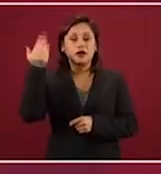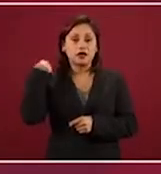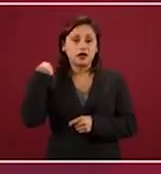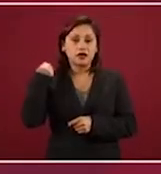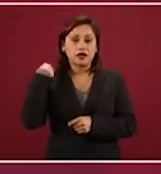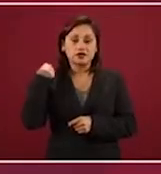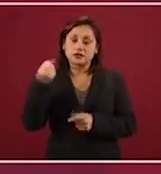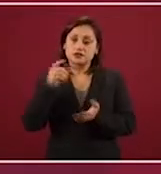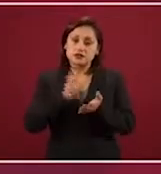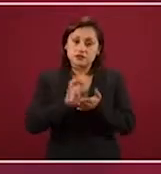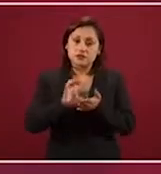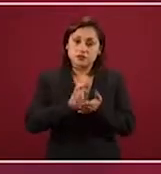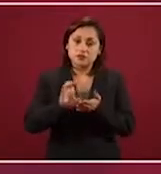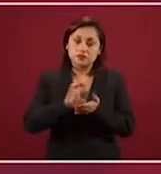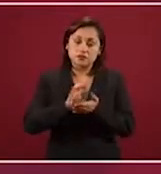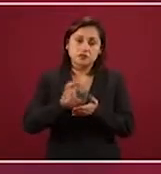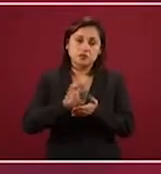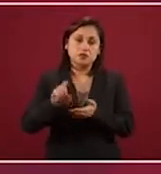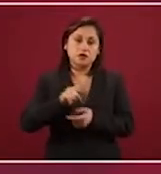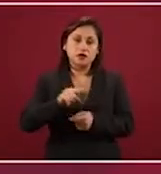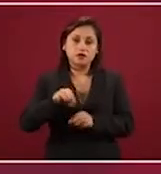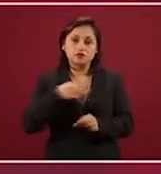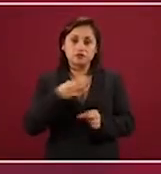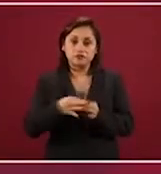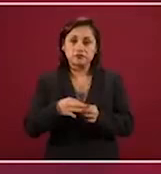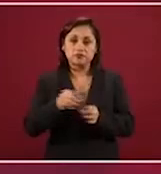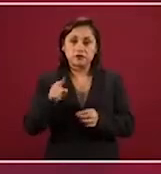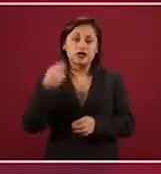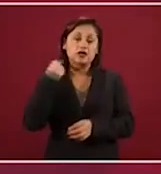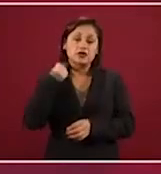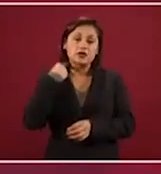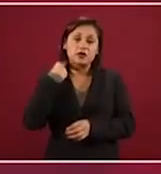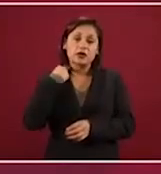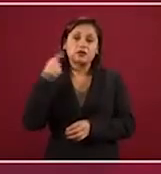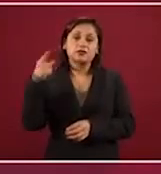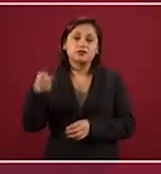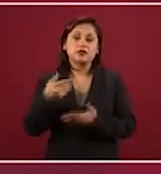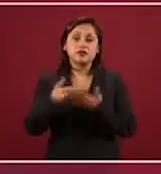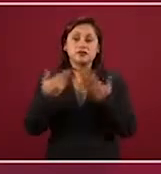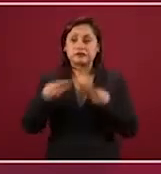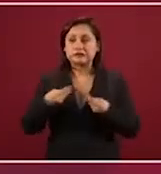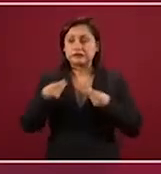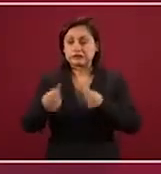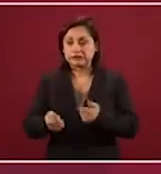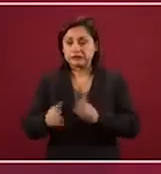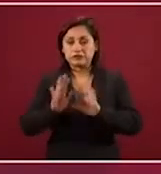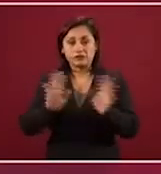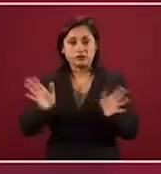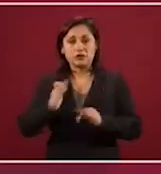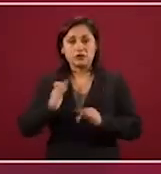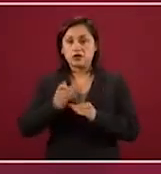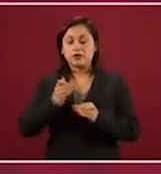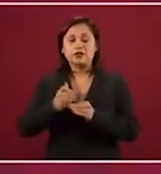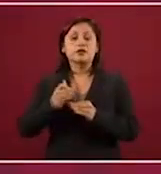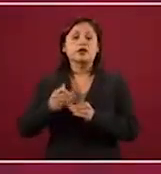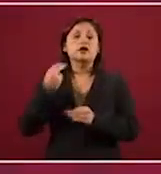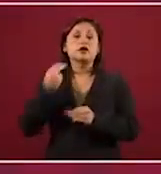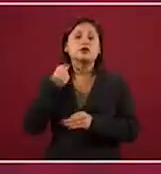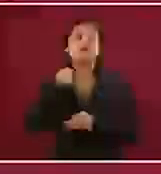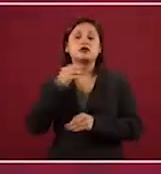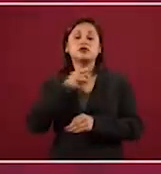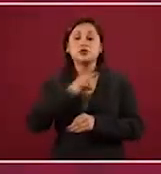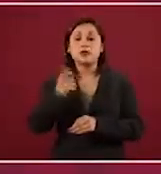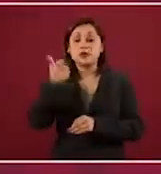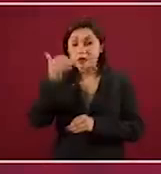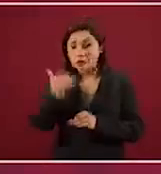y se estableció un precio máximo para que los notarios se fueran para abajo. Lo que estamos cuidando en los estados es que efectivamente los notarios compitan hacia la baja para